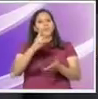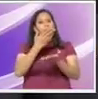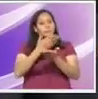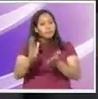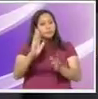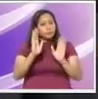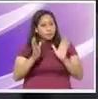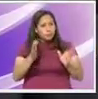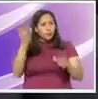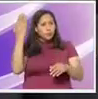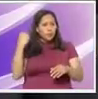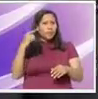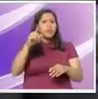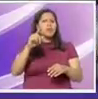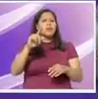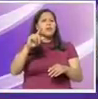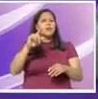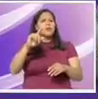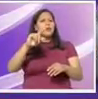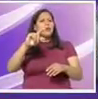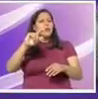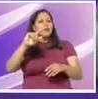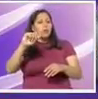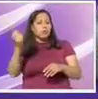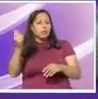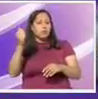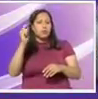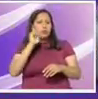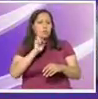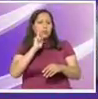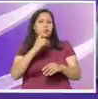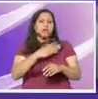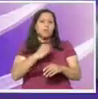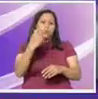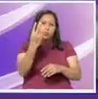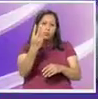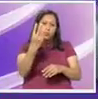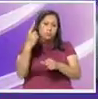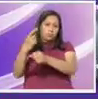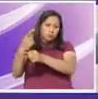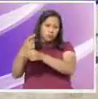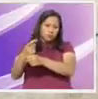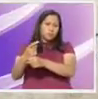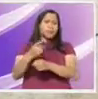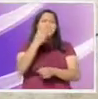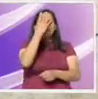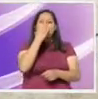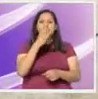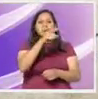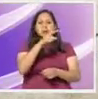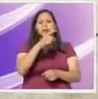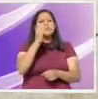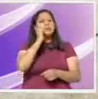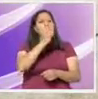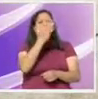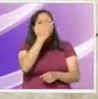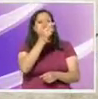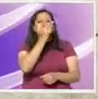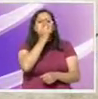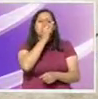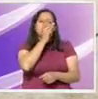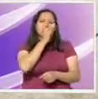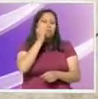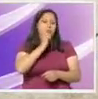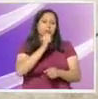ya había tenido una relación previa y tuvo otros 2. Sí. Pero lo triste, él es muy comprometido como padre mientras